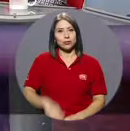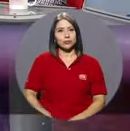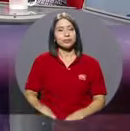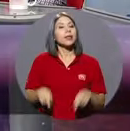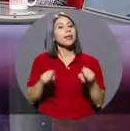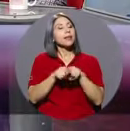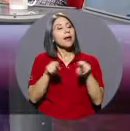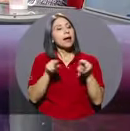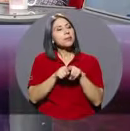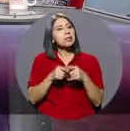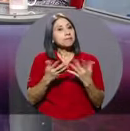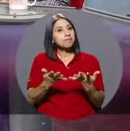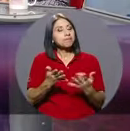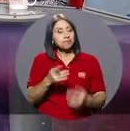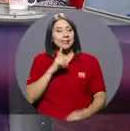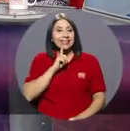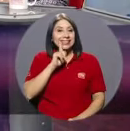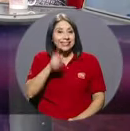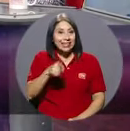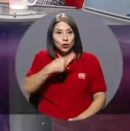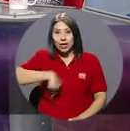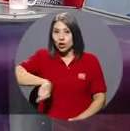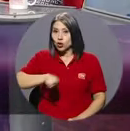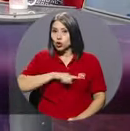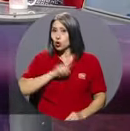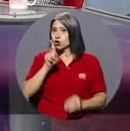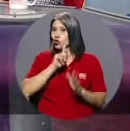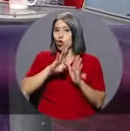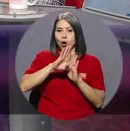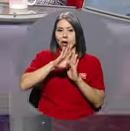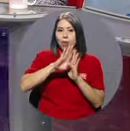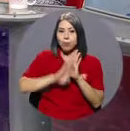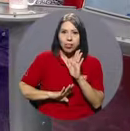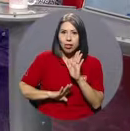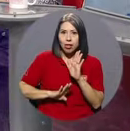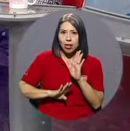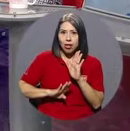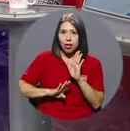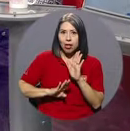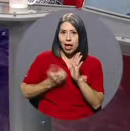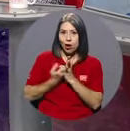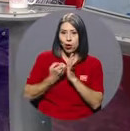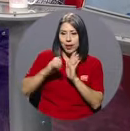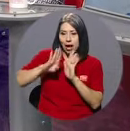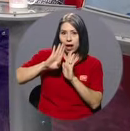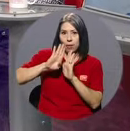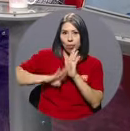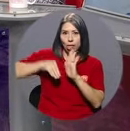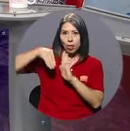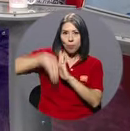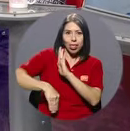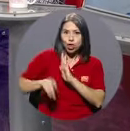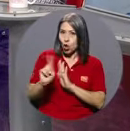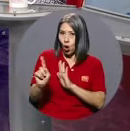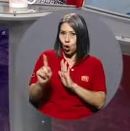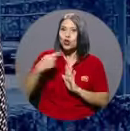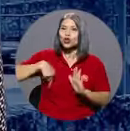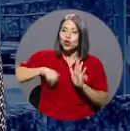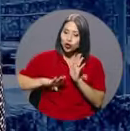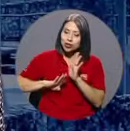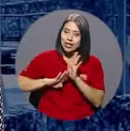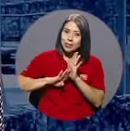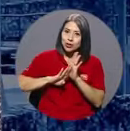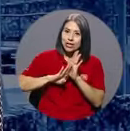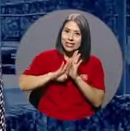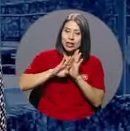importante mencionar que si bien es cierto, no estamos en recesión, o sea, seguimos creciendo, hay sectores que pareciera que sí están en